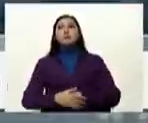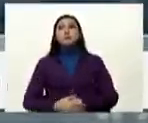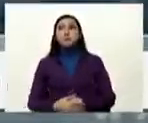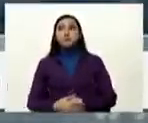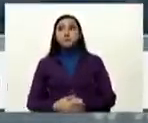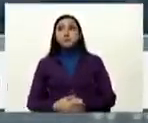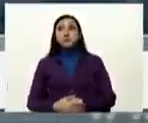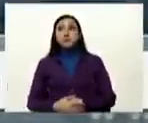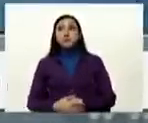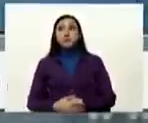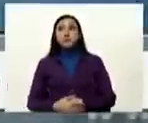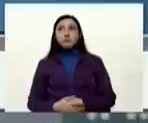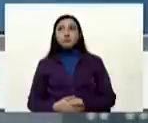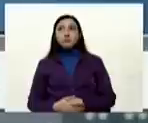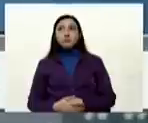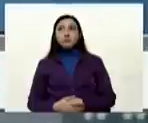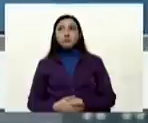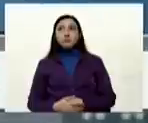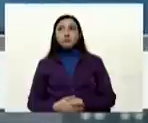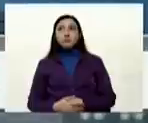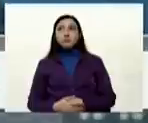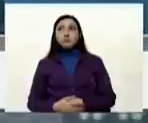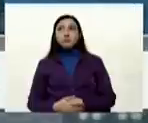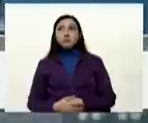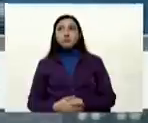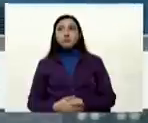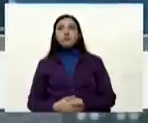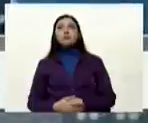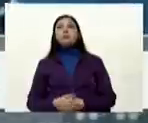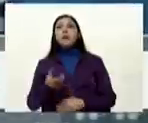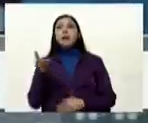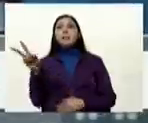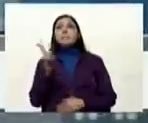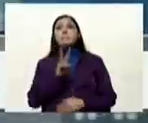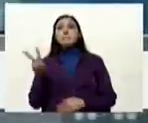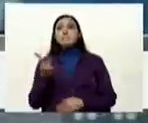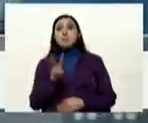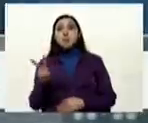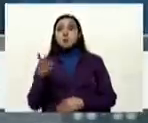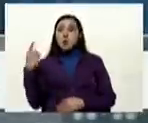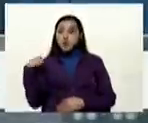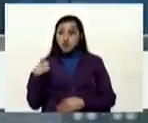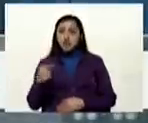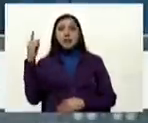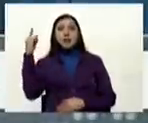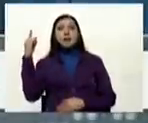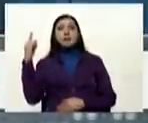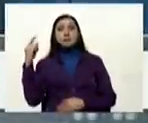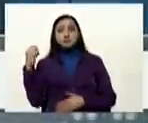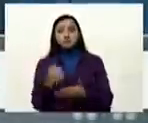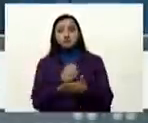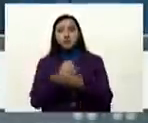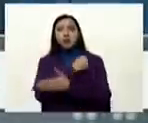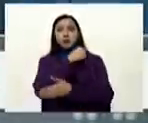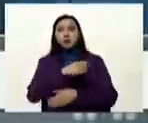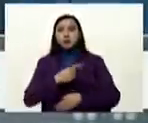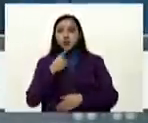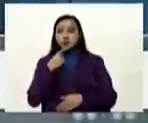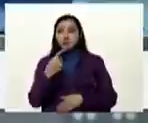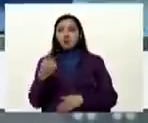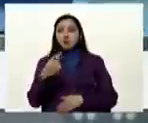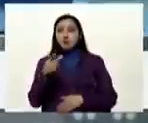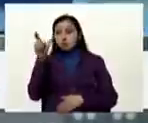¿Cómo es que dice Wang Yun Lee, Venezuela? ¿Tiene con qué? El dicho de Wang